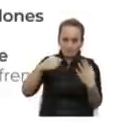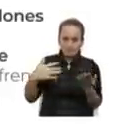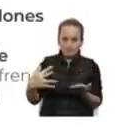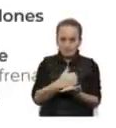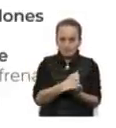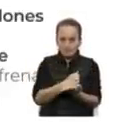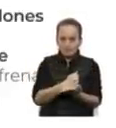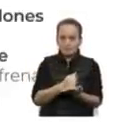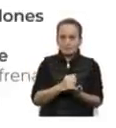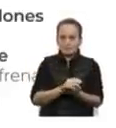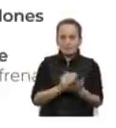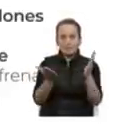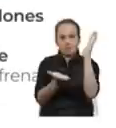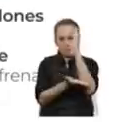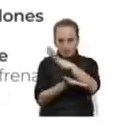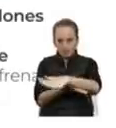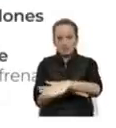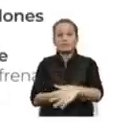hectáreas,